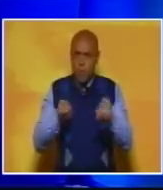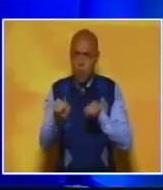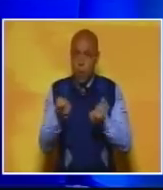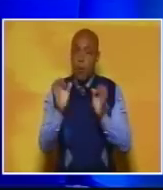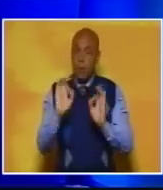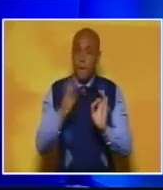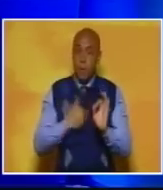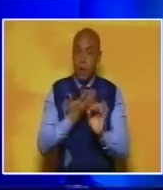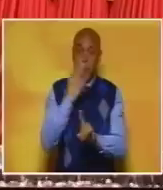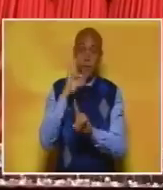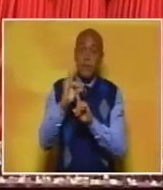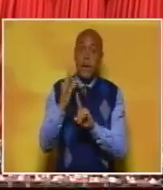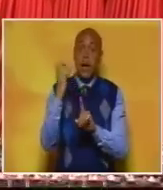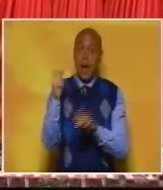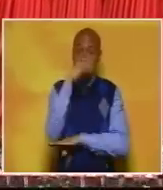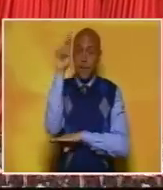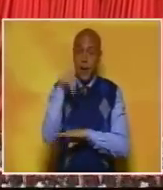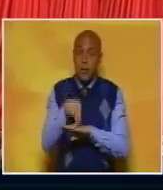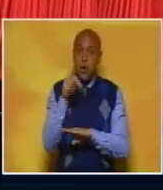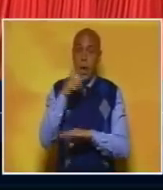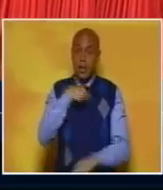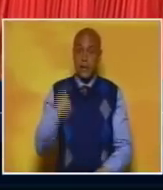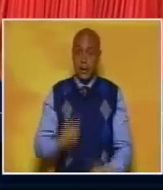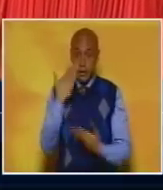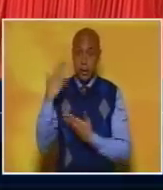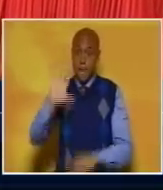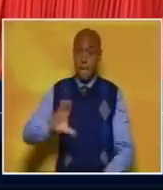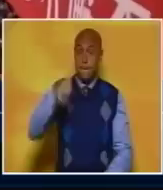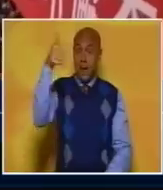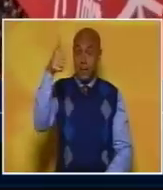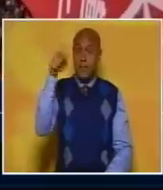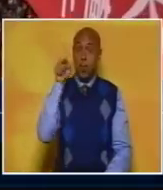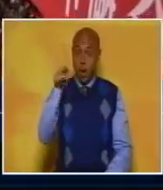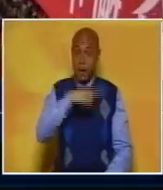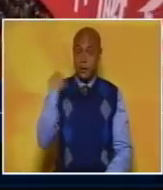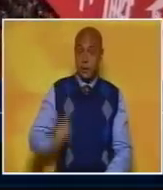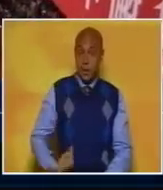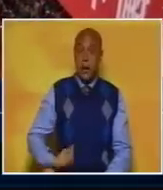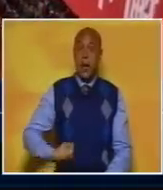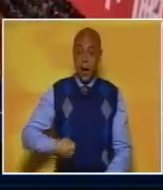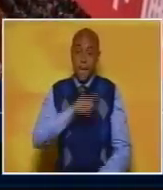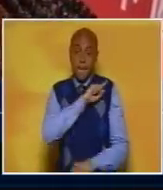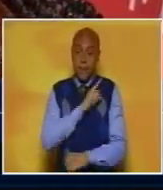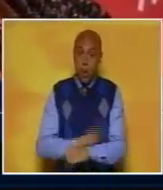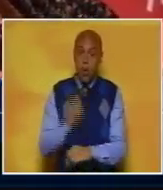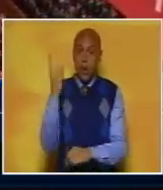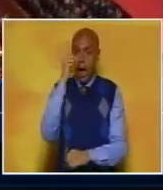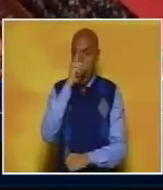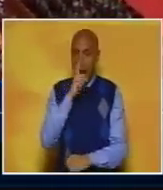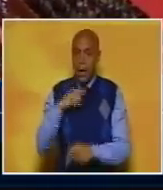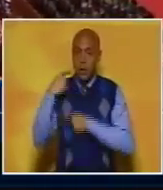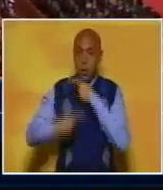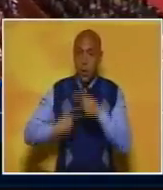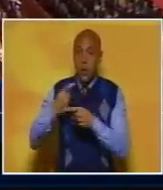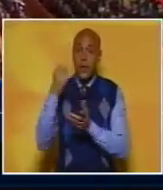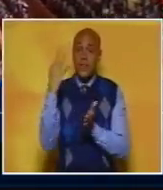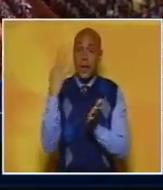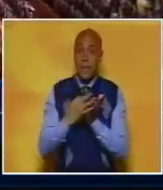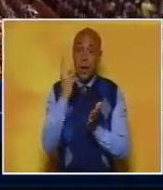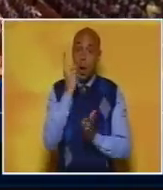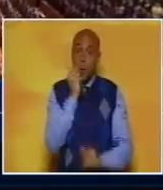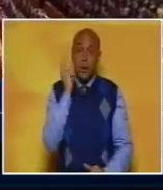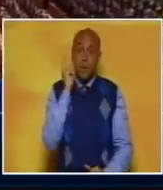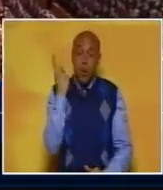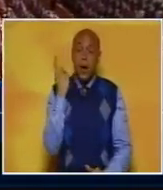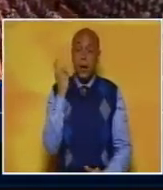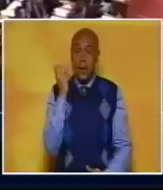la epidemia. La Asamblea Nacional Popular es el máximo órgano legislativo de China que concentra cada año a más de 3.000 representantes de